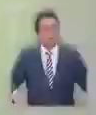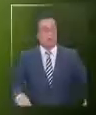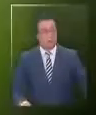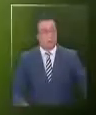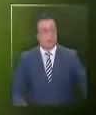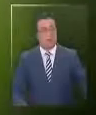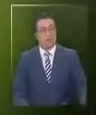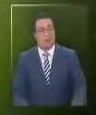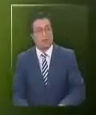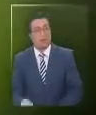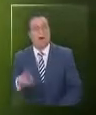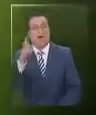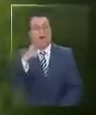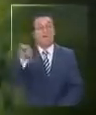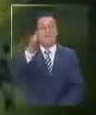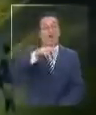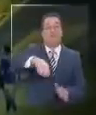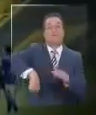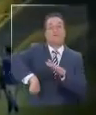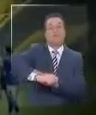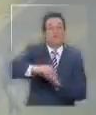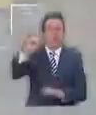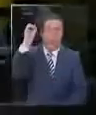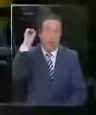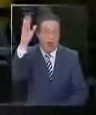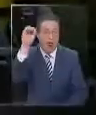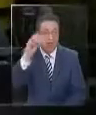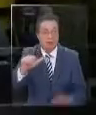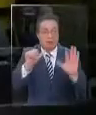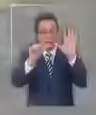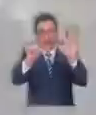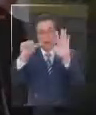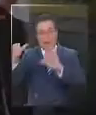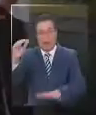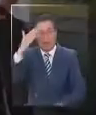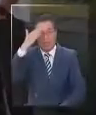El fútbol en Alemania tras 66 días de para por el COVID.